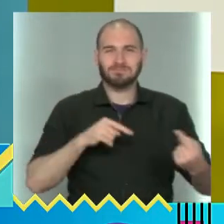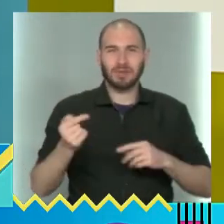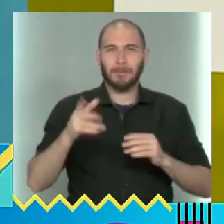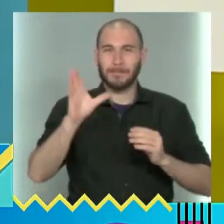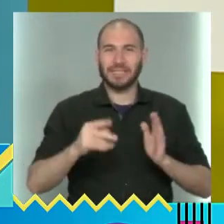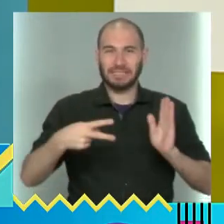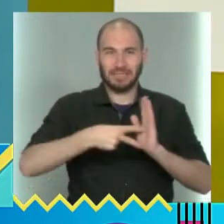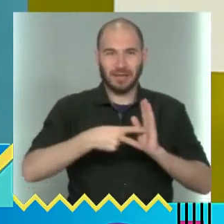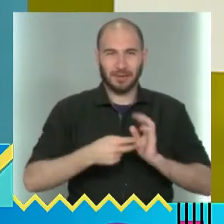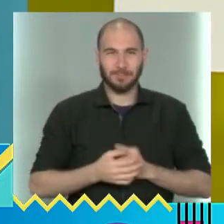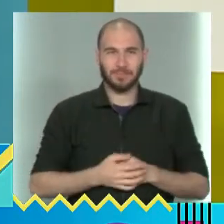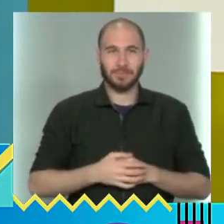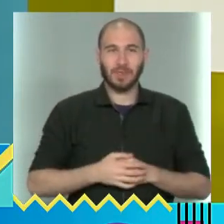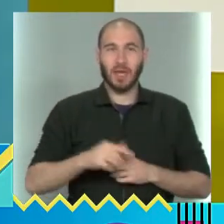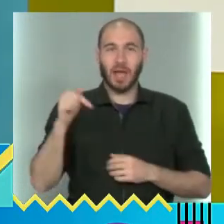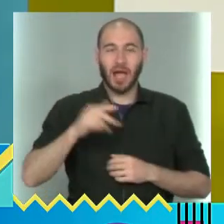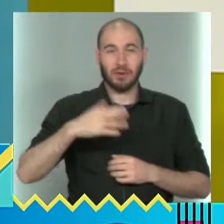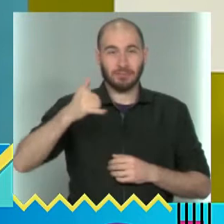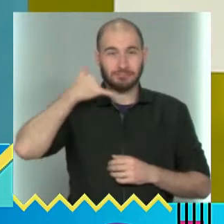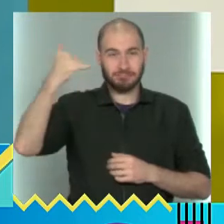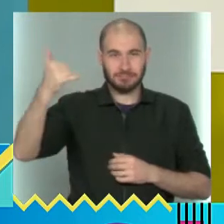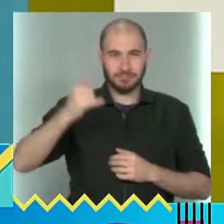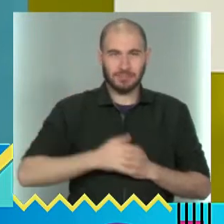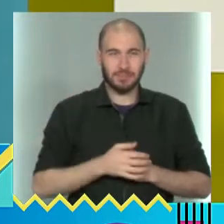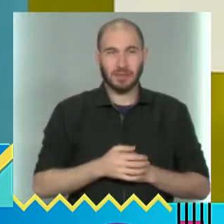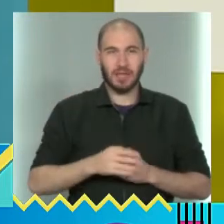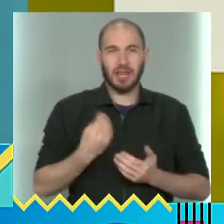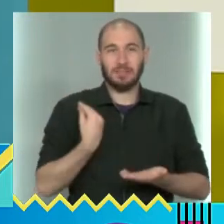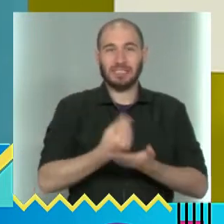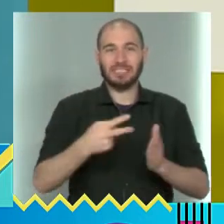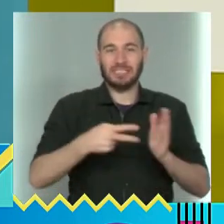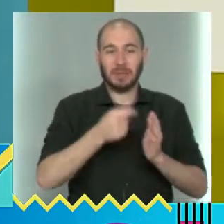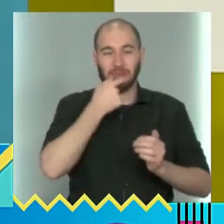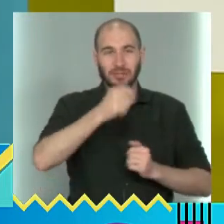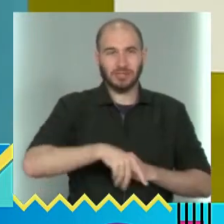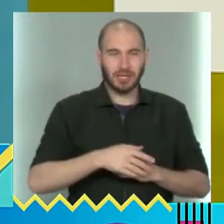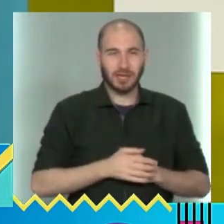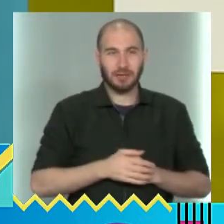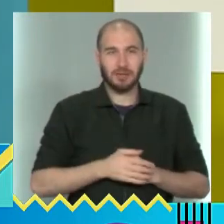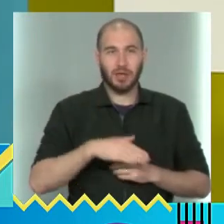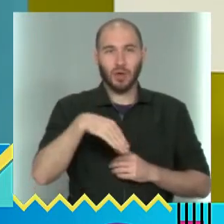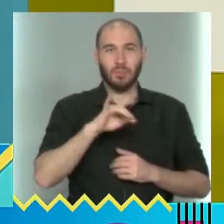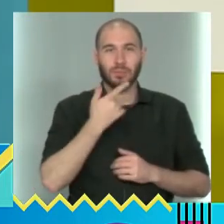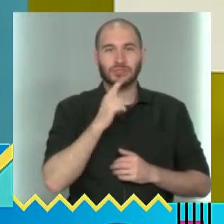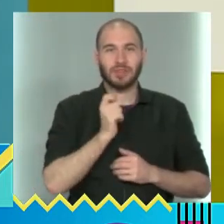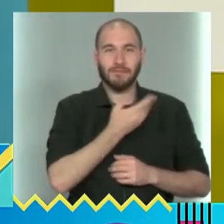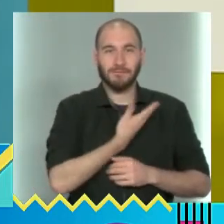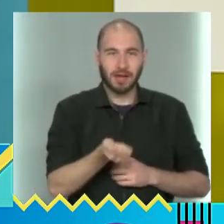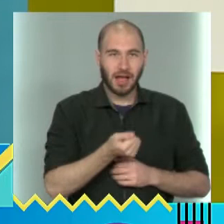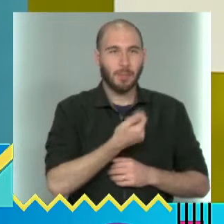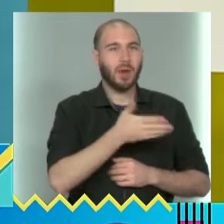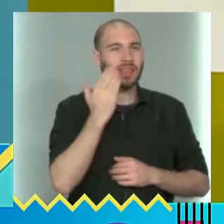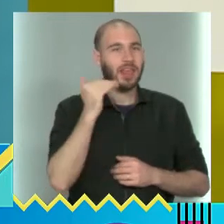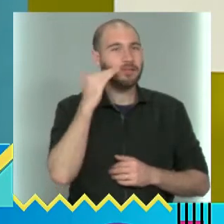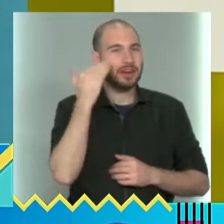en Siria. Y vamos a tener ahora una llamada telefónica con el cónsul de Siria en Mendoza, Mustafa Saada. Mustafa, buenas